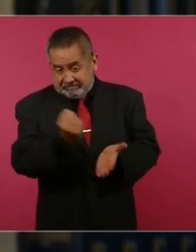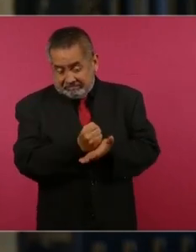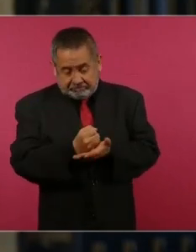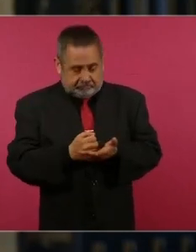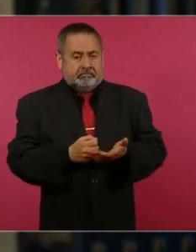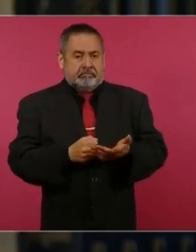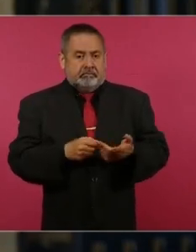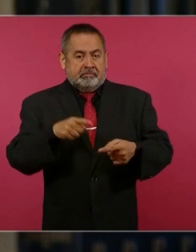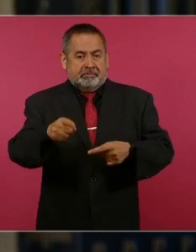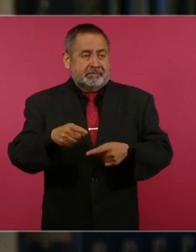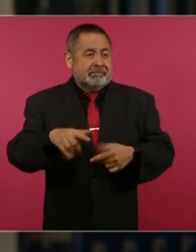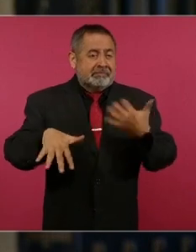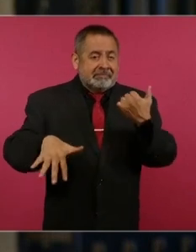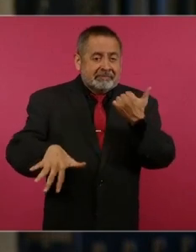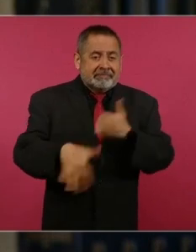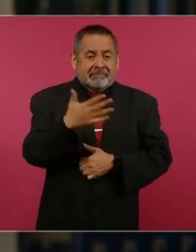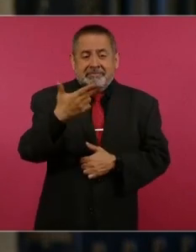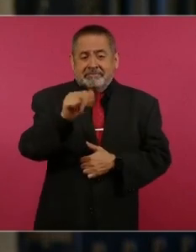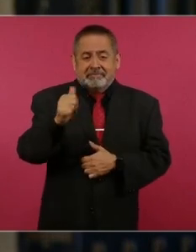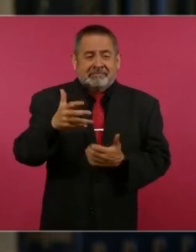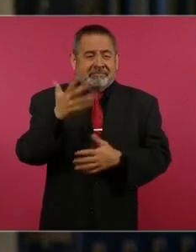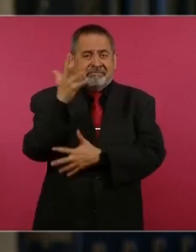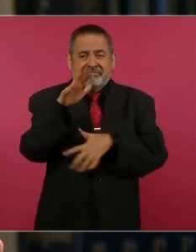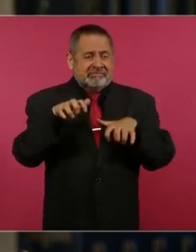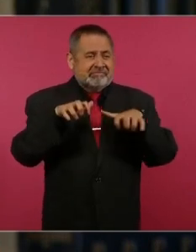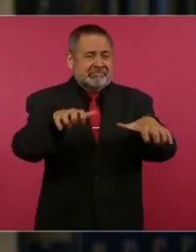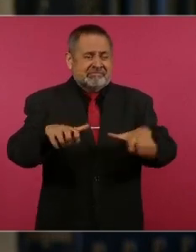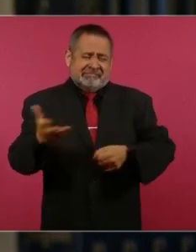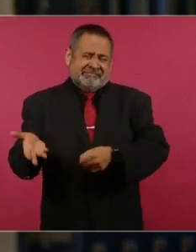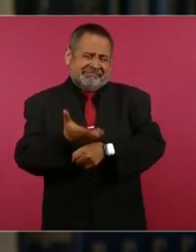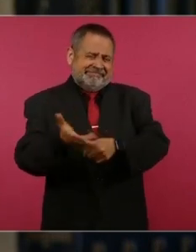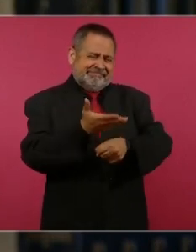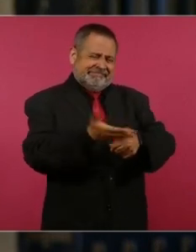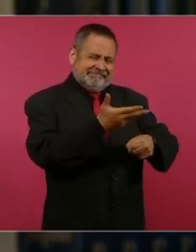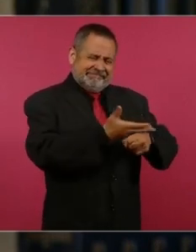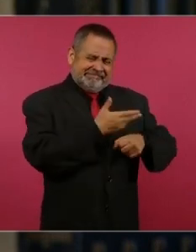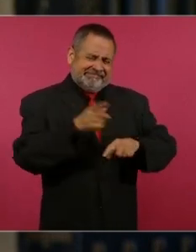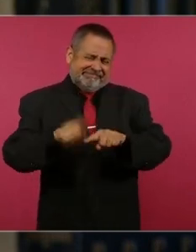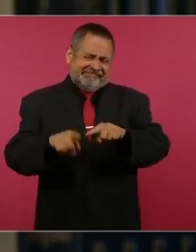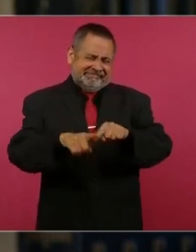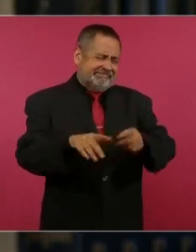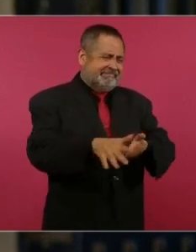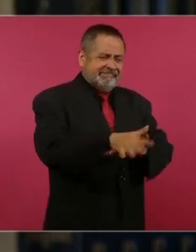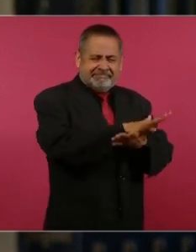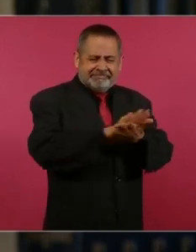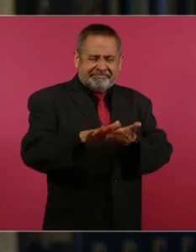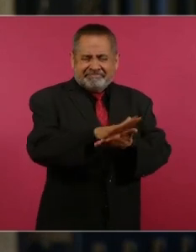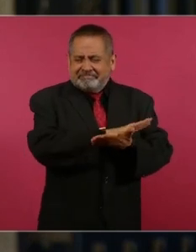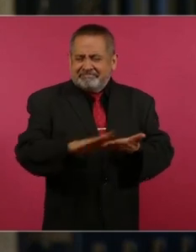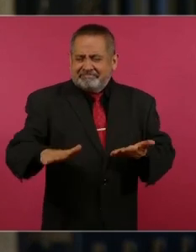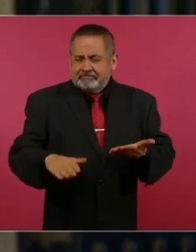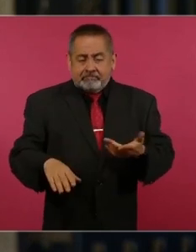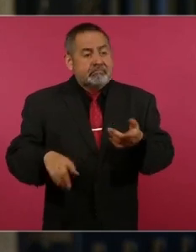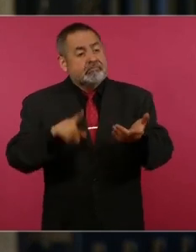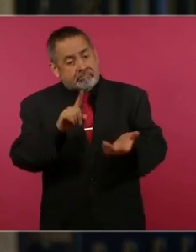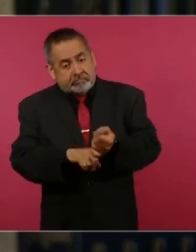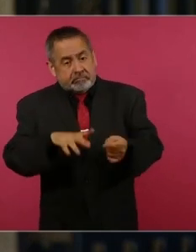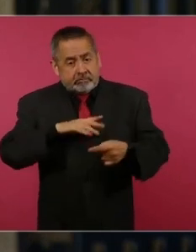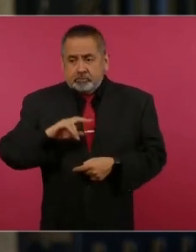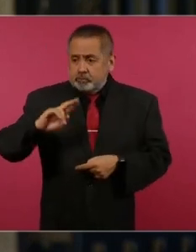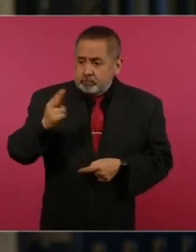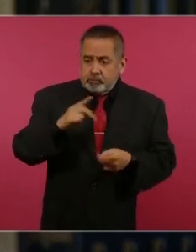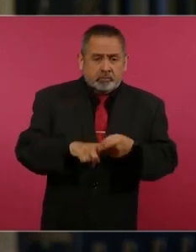se haría el desmonte de 15 hectáreas de selva baja caducifolia en un ecosistema que tiene pumas,